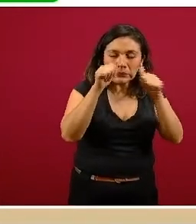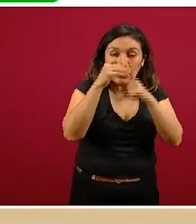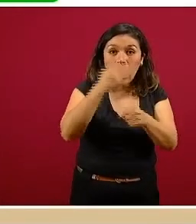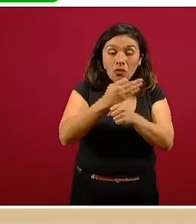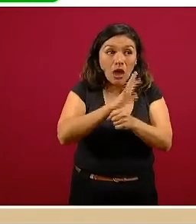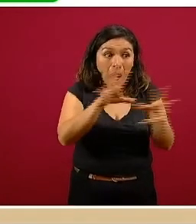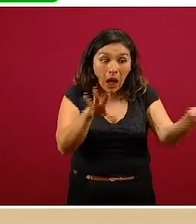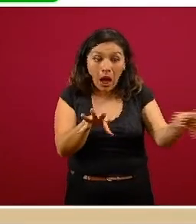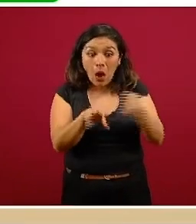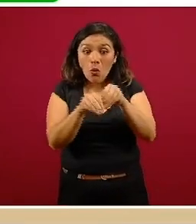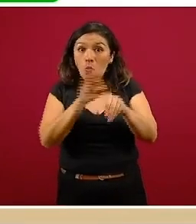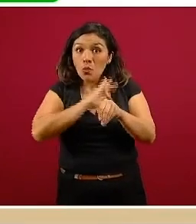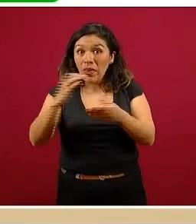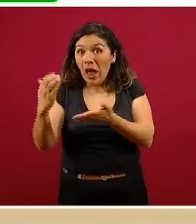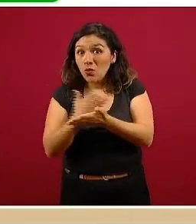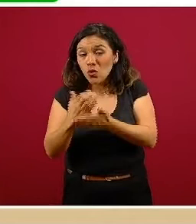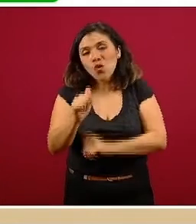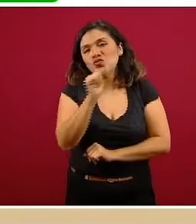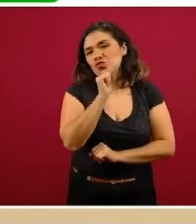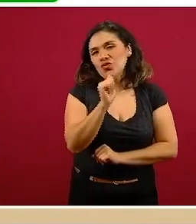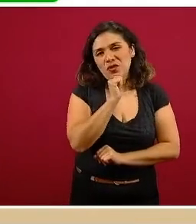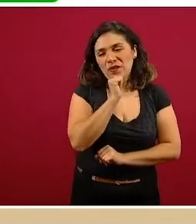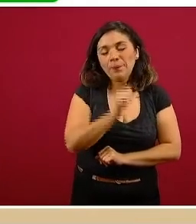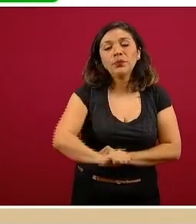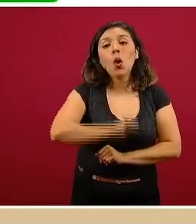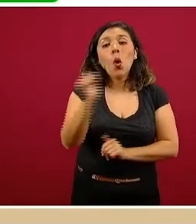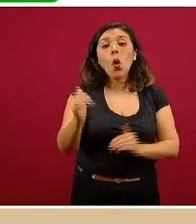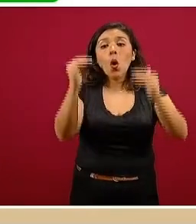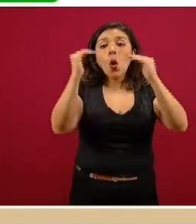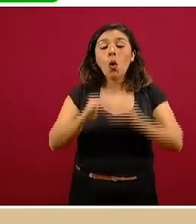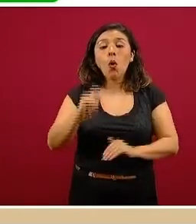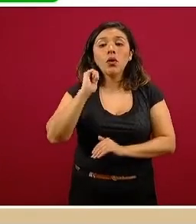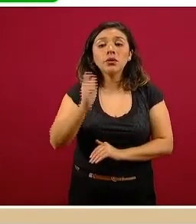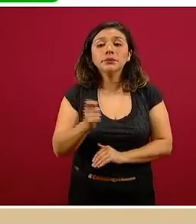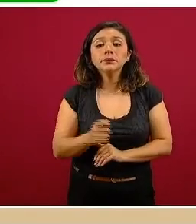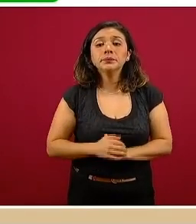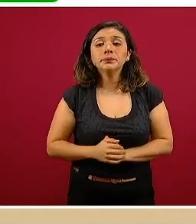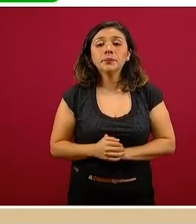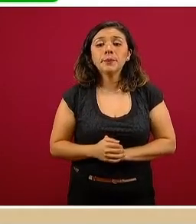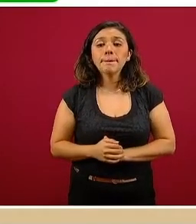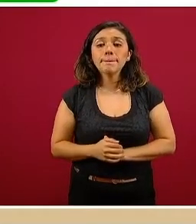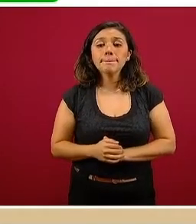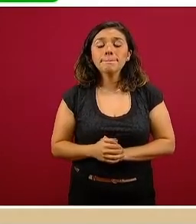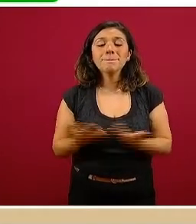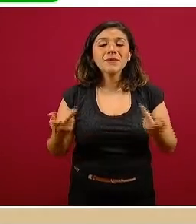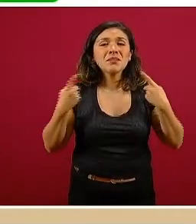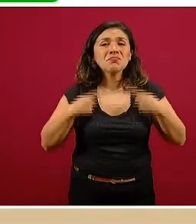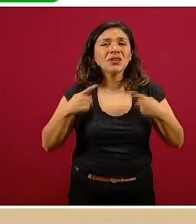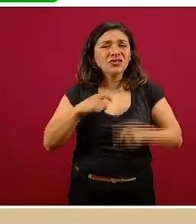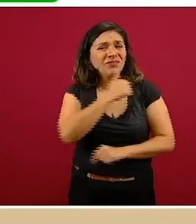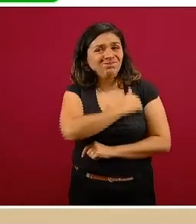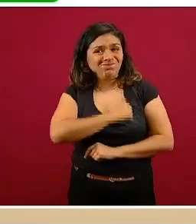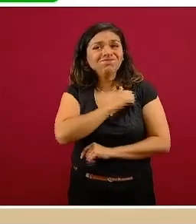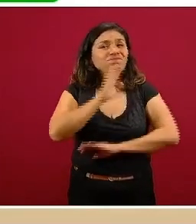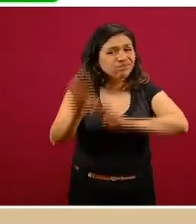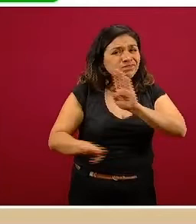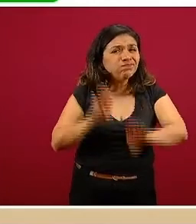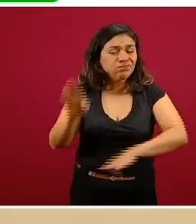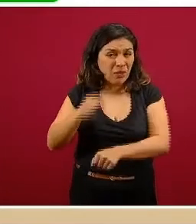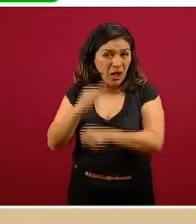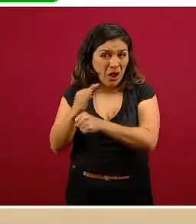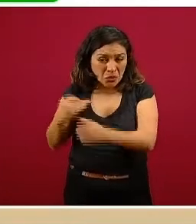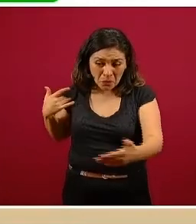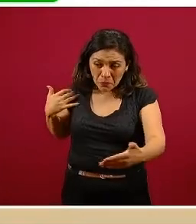las podemos sumar a este grupo. Otro dato importante es que las lamentables defunciones que hasta el momento